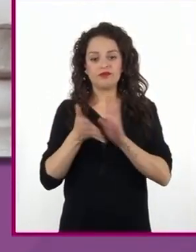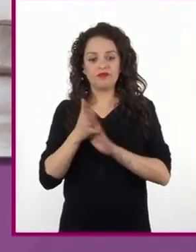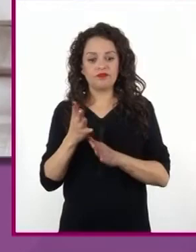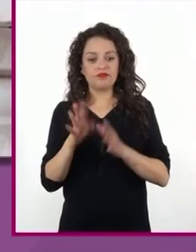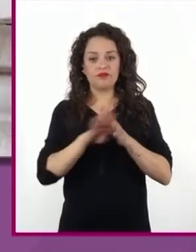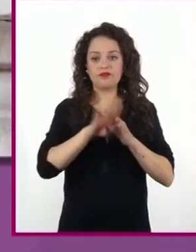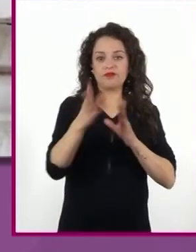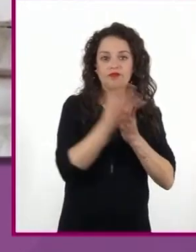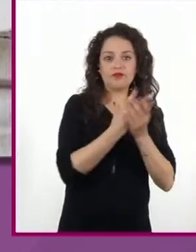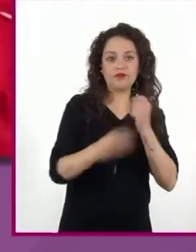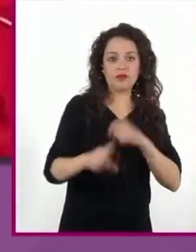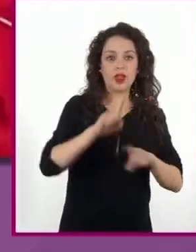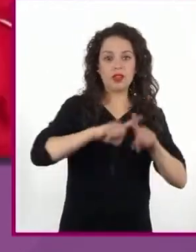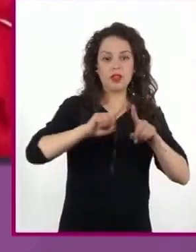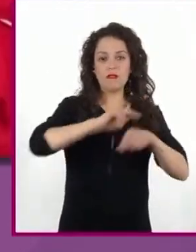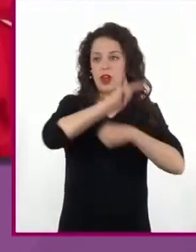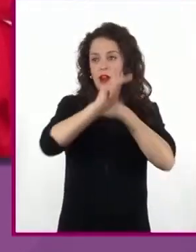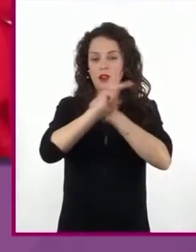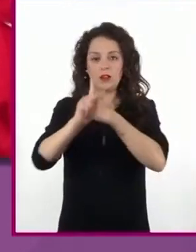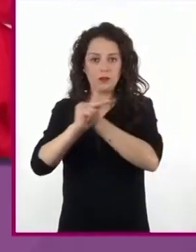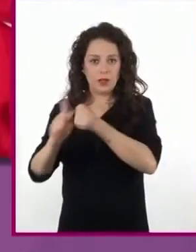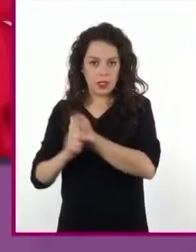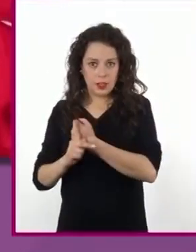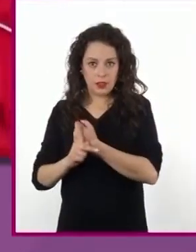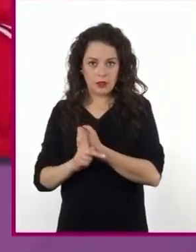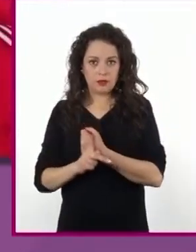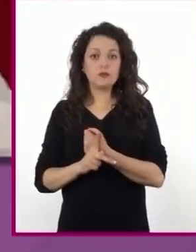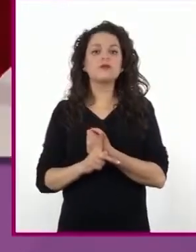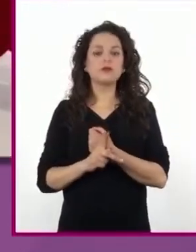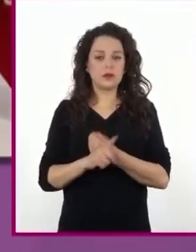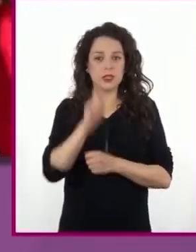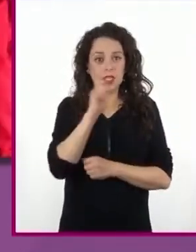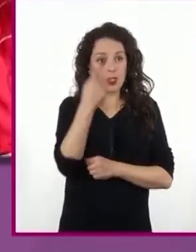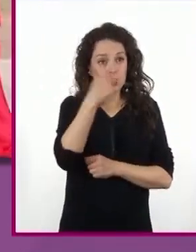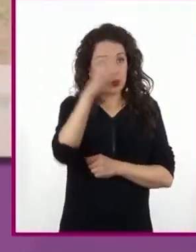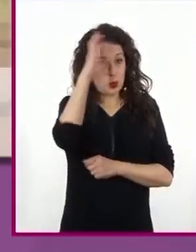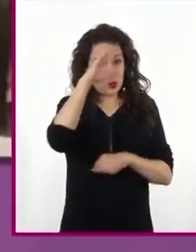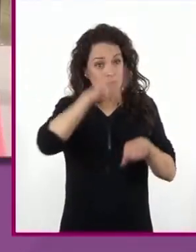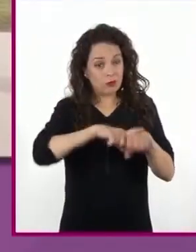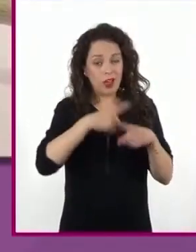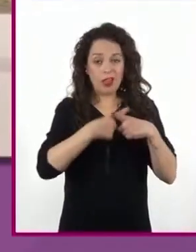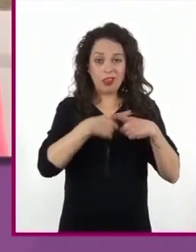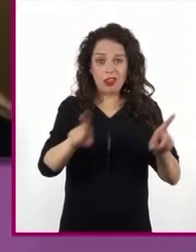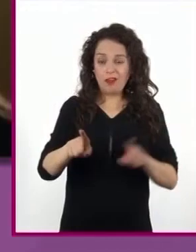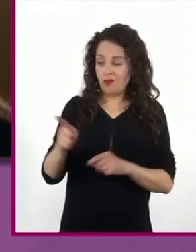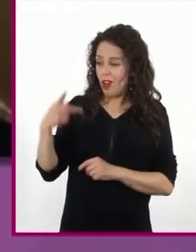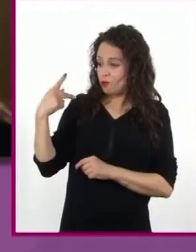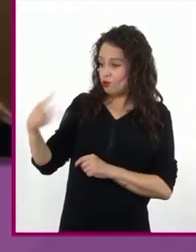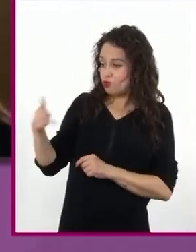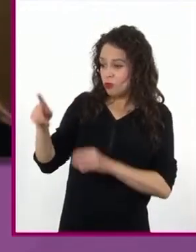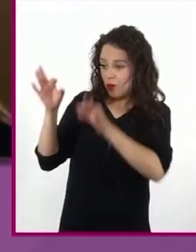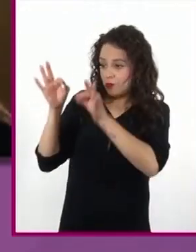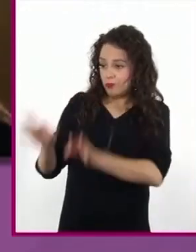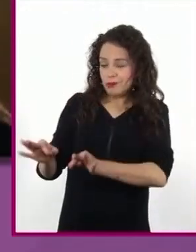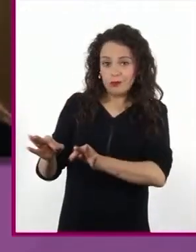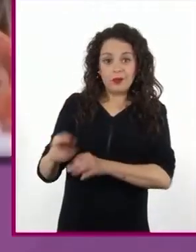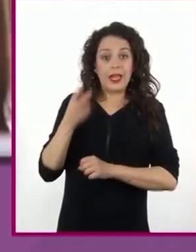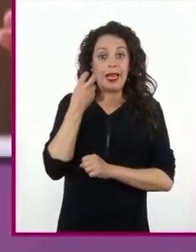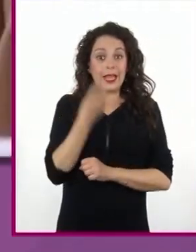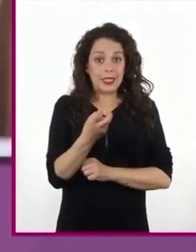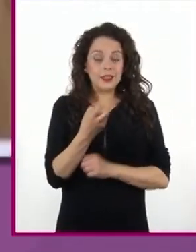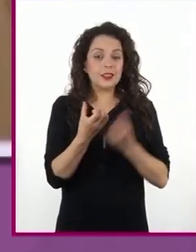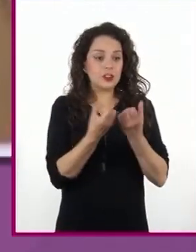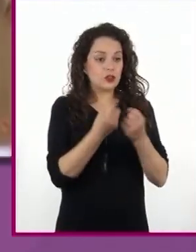países diferentes del suyo, donde encuentran prácticas culturales muy distintas de las propias, lo cual hace que